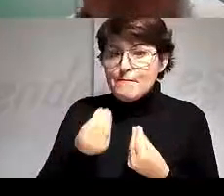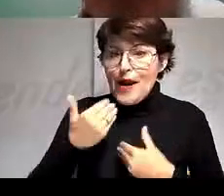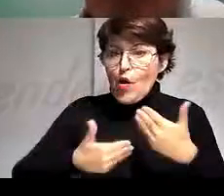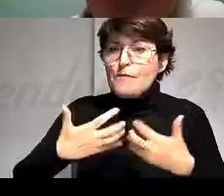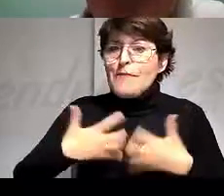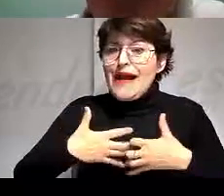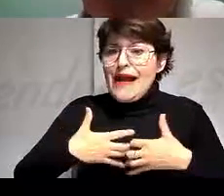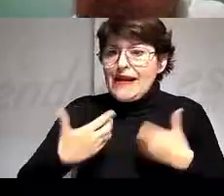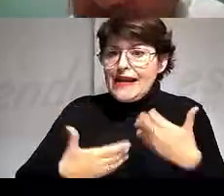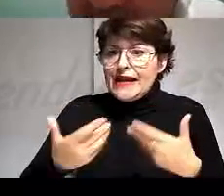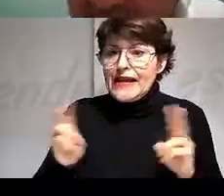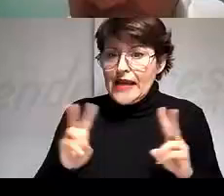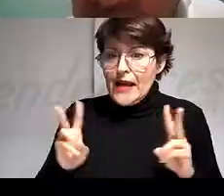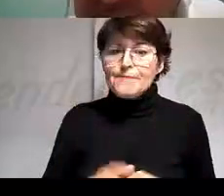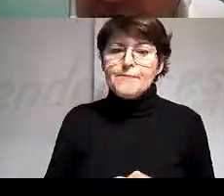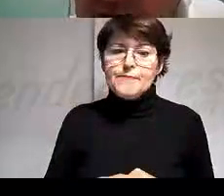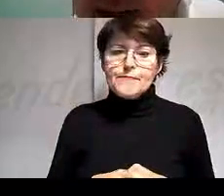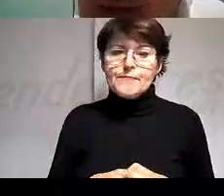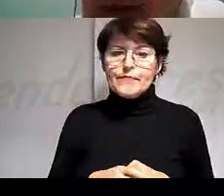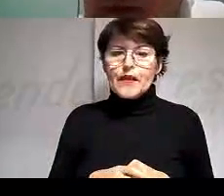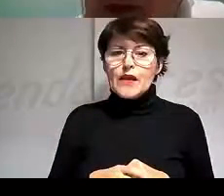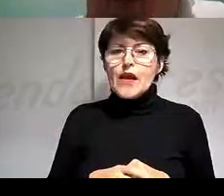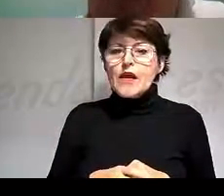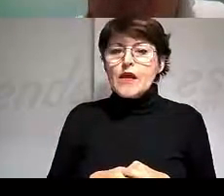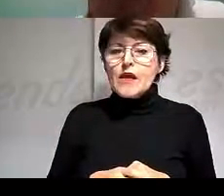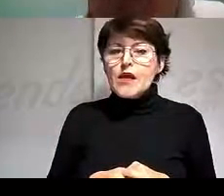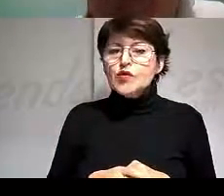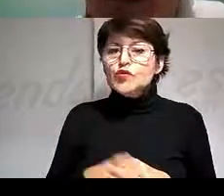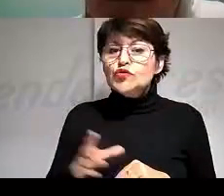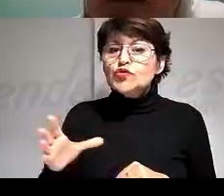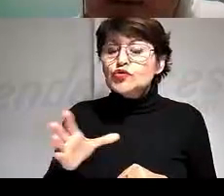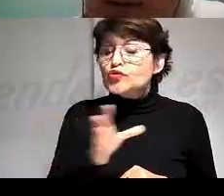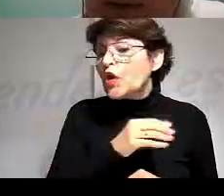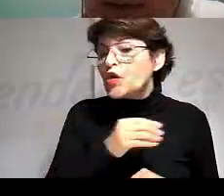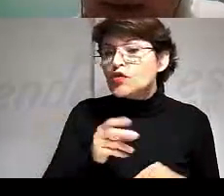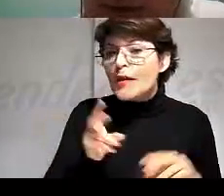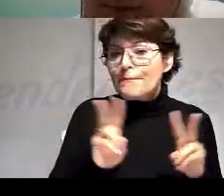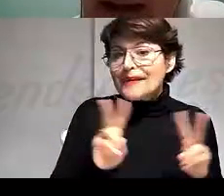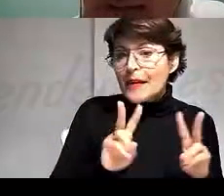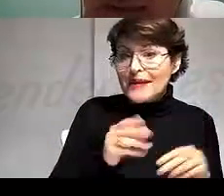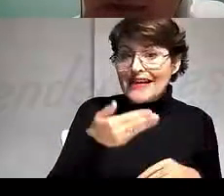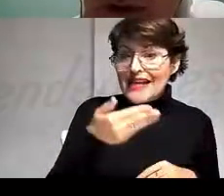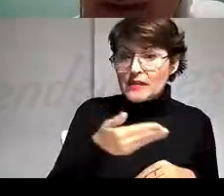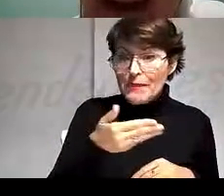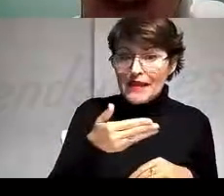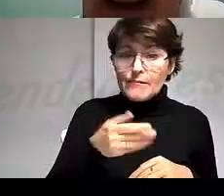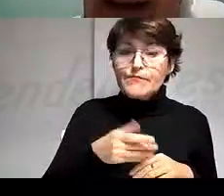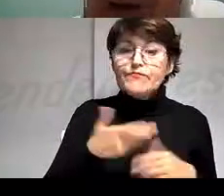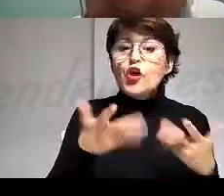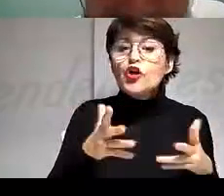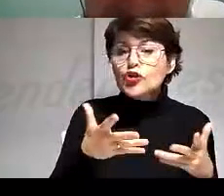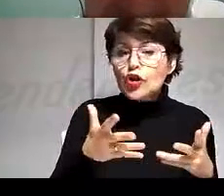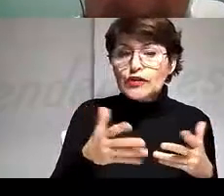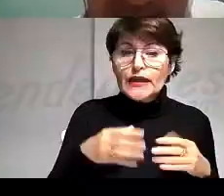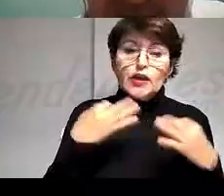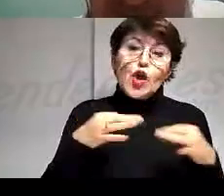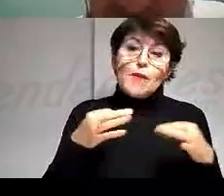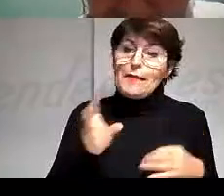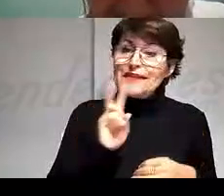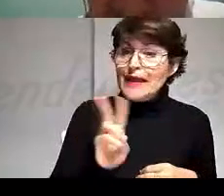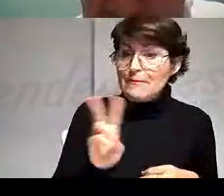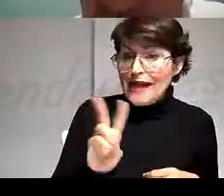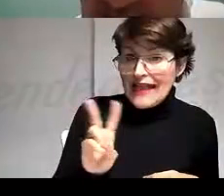energía. Excepto la vitamina B12, como sabéis, todo el resto de vitaminas del grupo B las podemos encontrar en los vegetales.